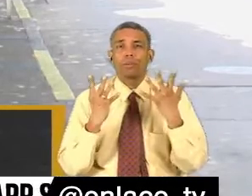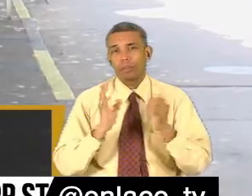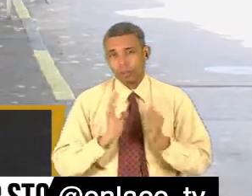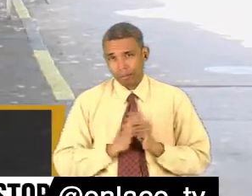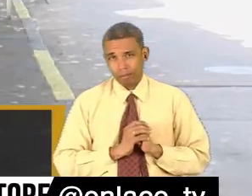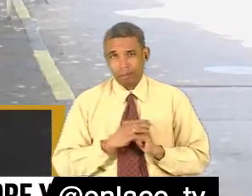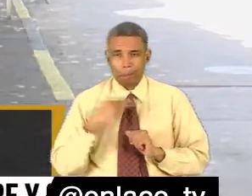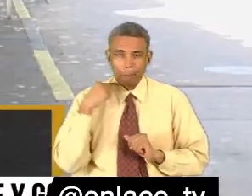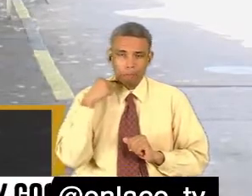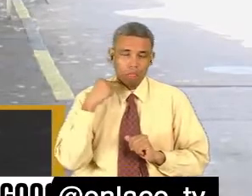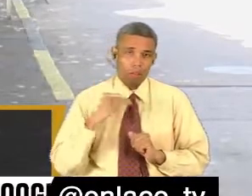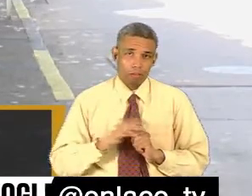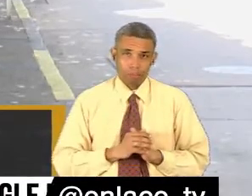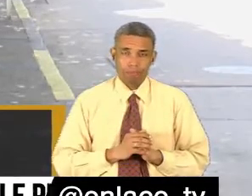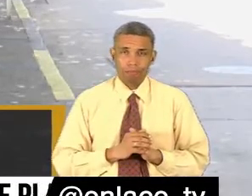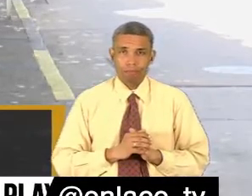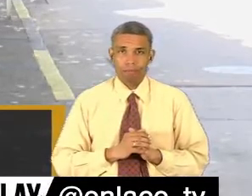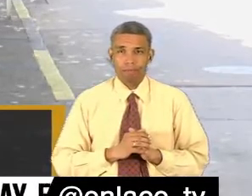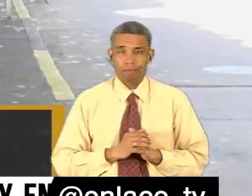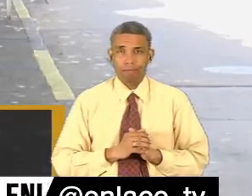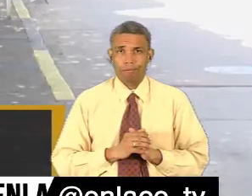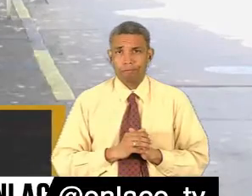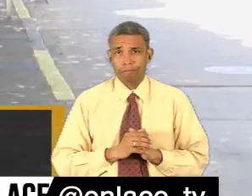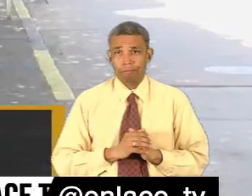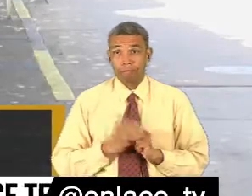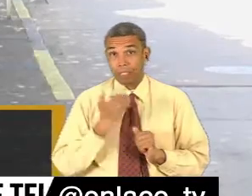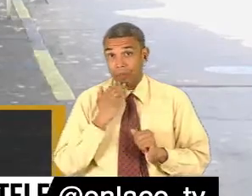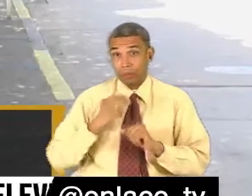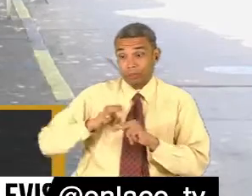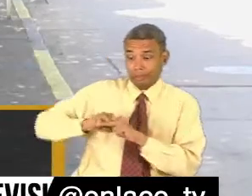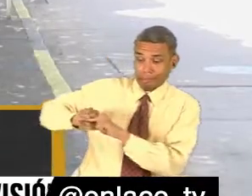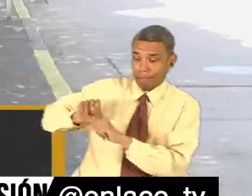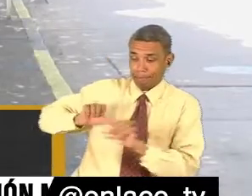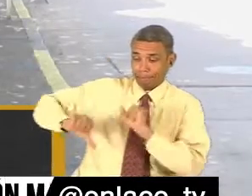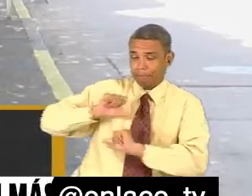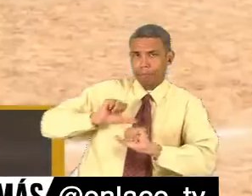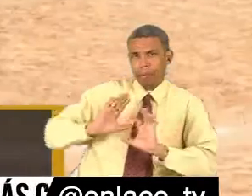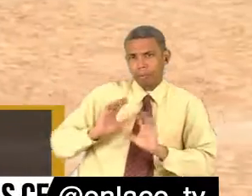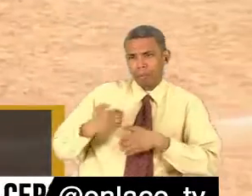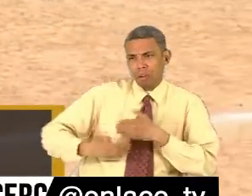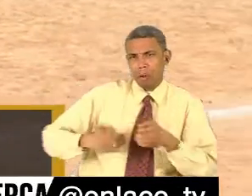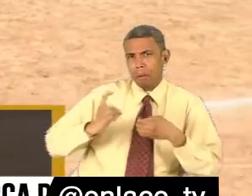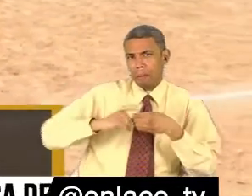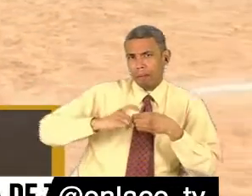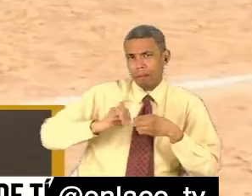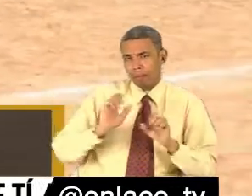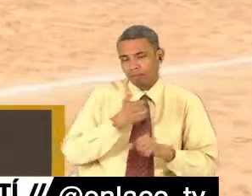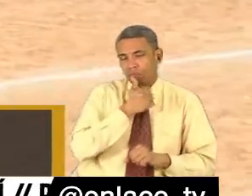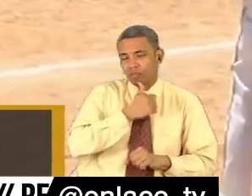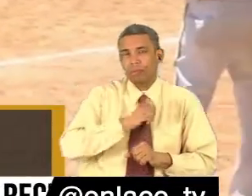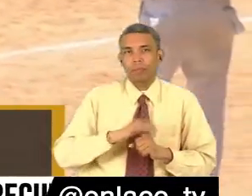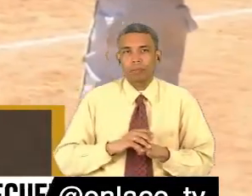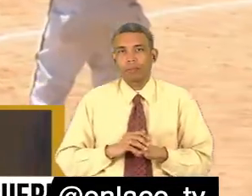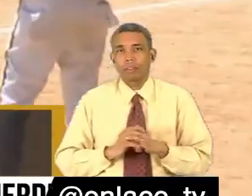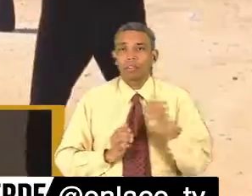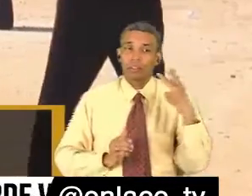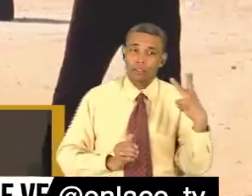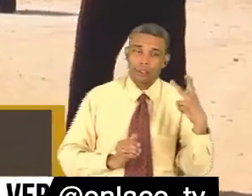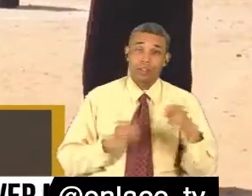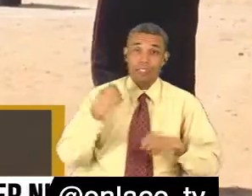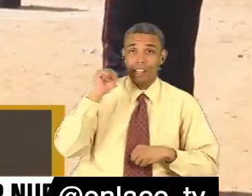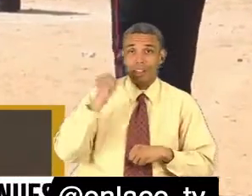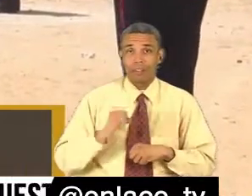prácticamente en el campo y no tenemos suplente, pero ahí van llegando poco a poco. 2 partidos ganados, 2 perdidos, pero con